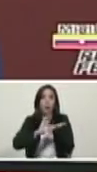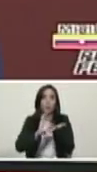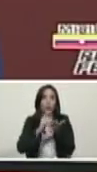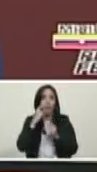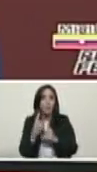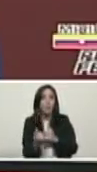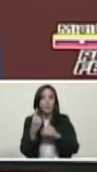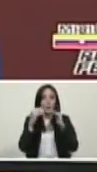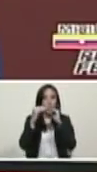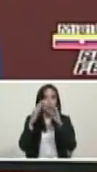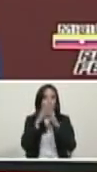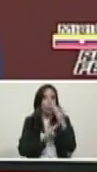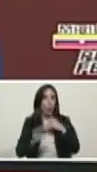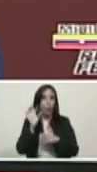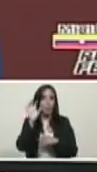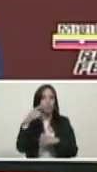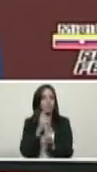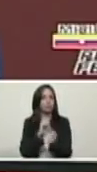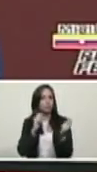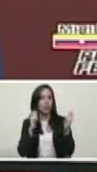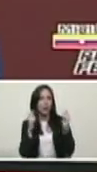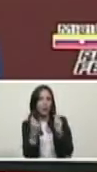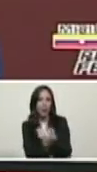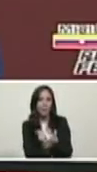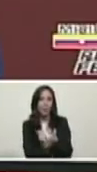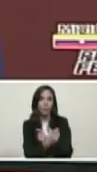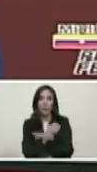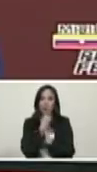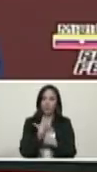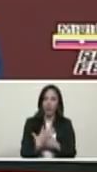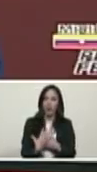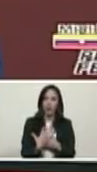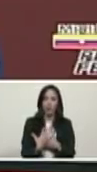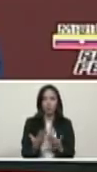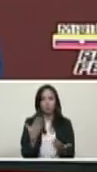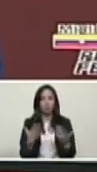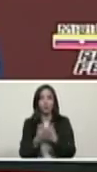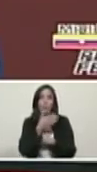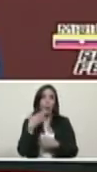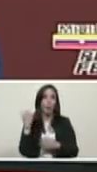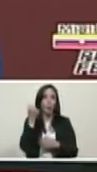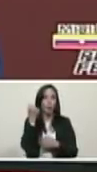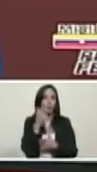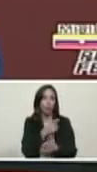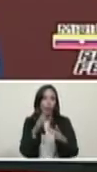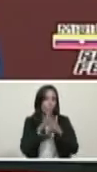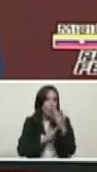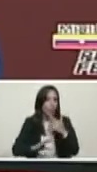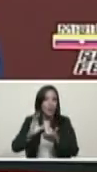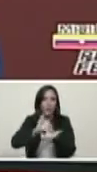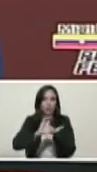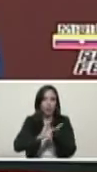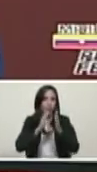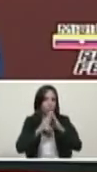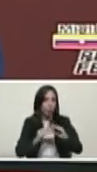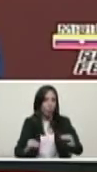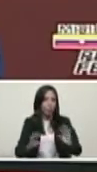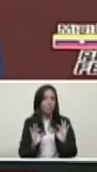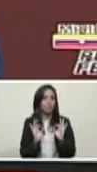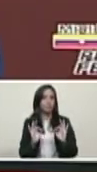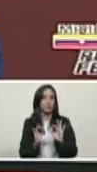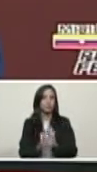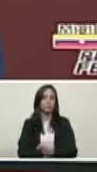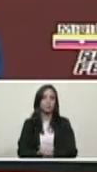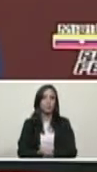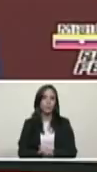país y a partir del cambio el embellecimiento la mejoría de las ciudades principales del país experimentar